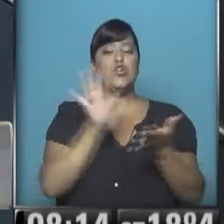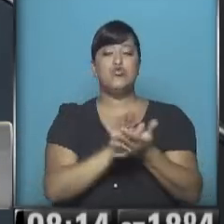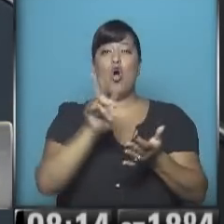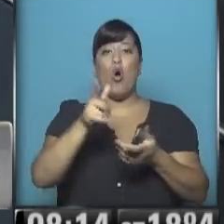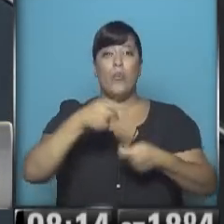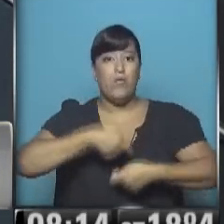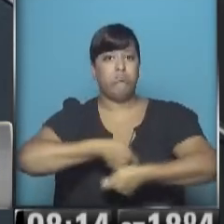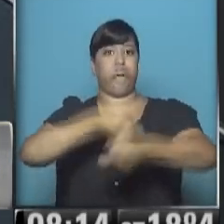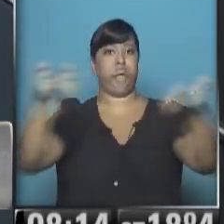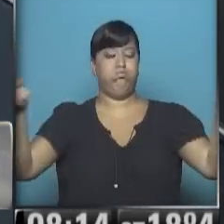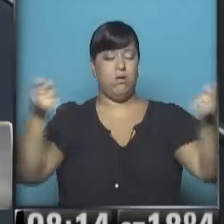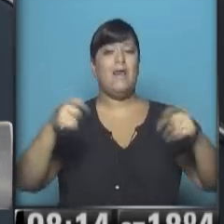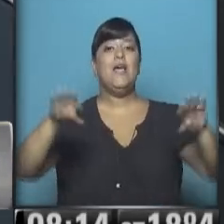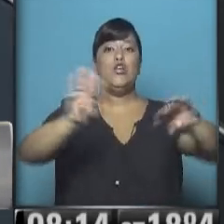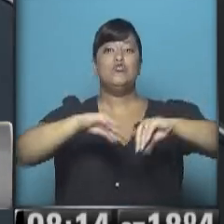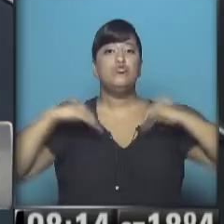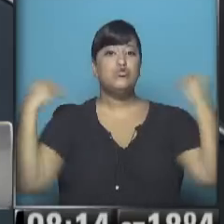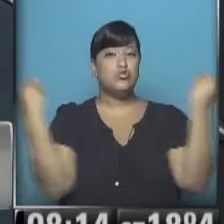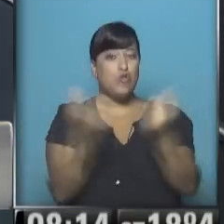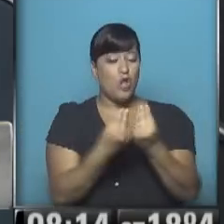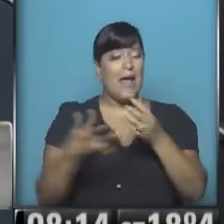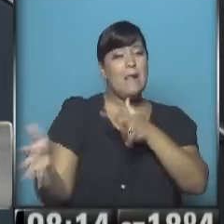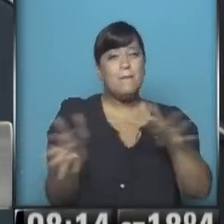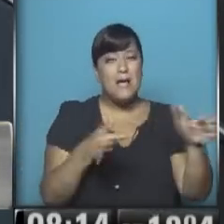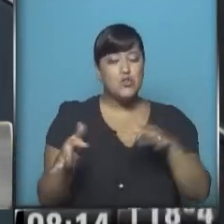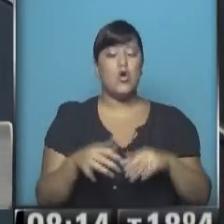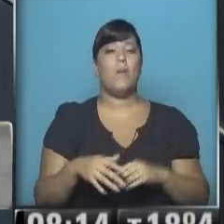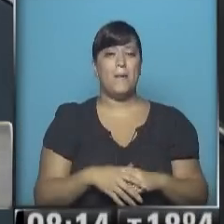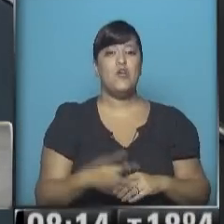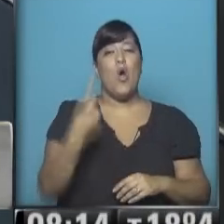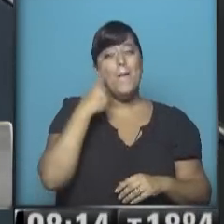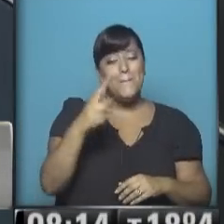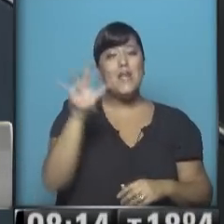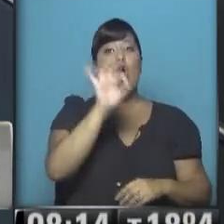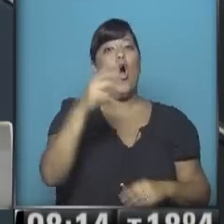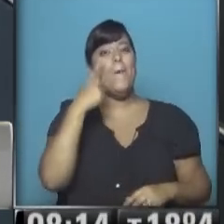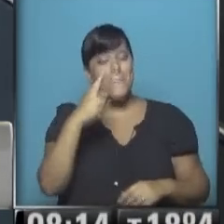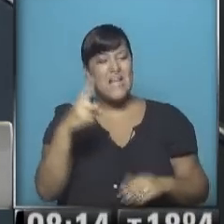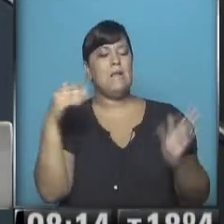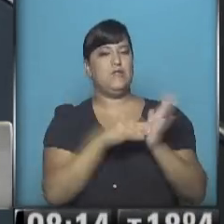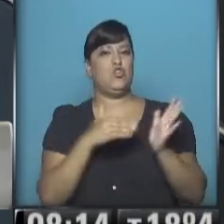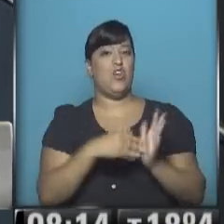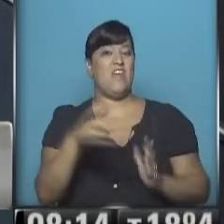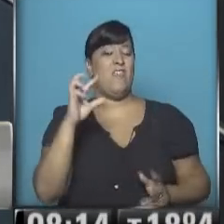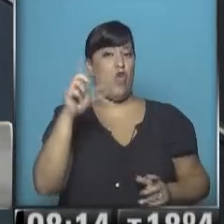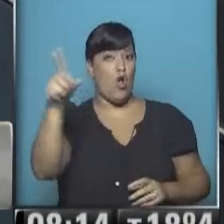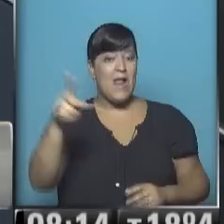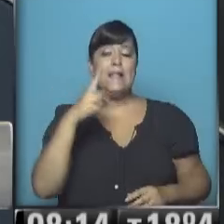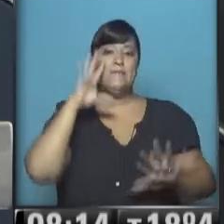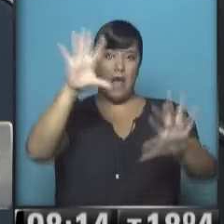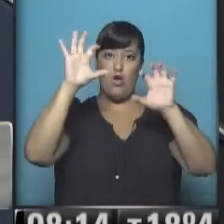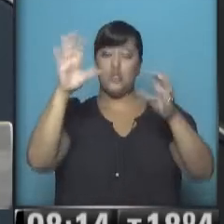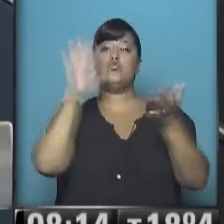exportación y un monto total de todo el complejo equivalentes a más a 1000 o más de 1000 millones de dólares recordemos que en el caso de